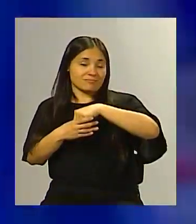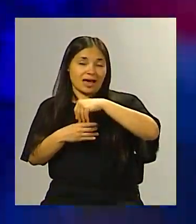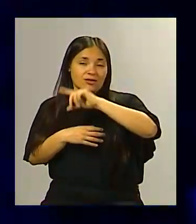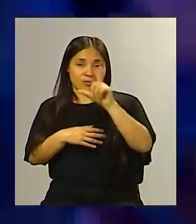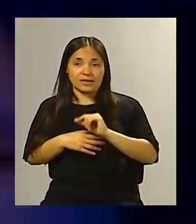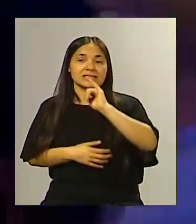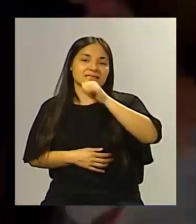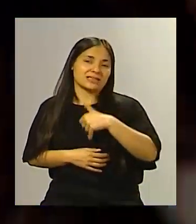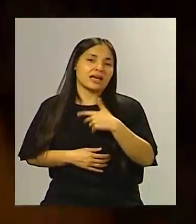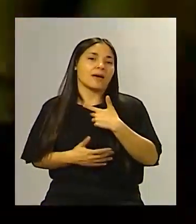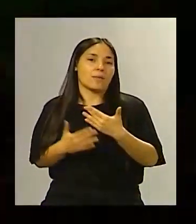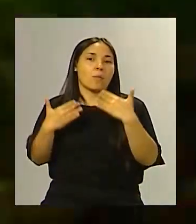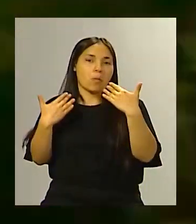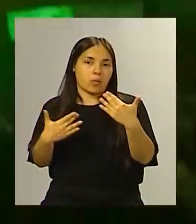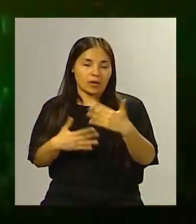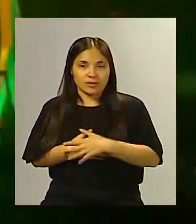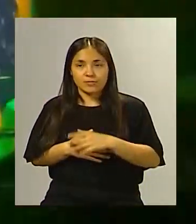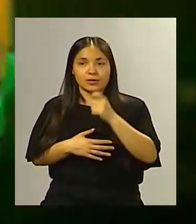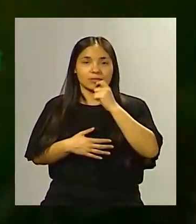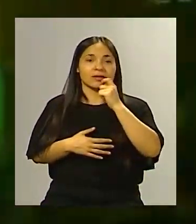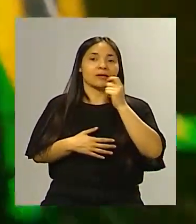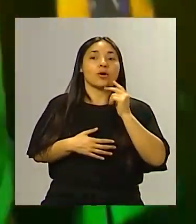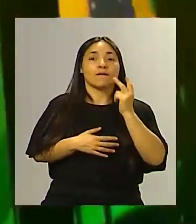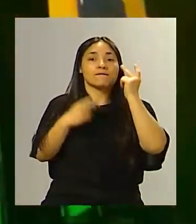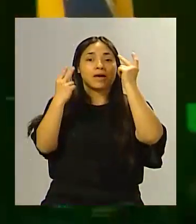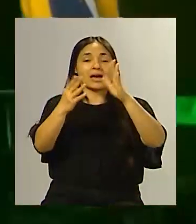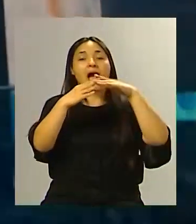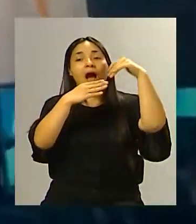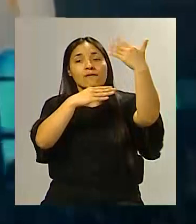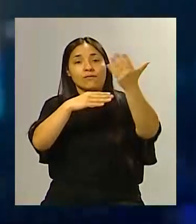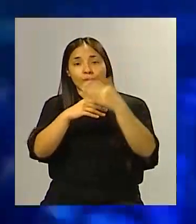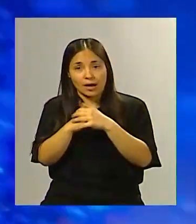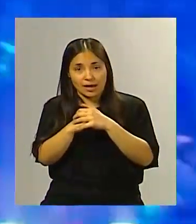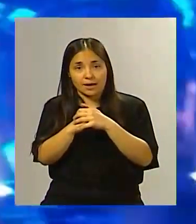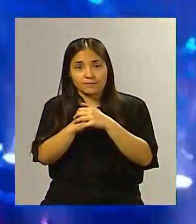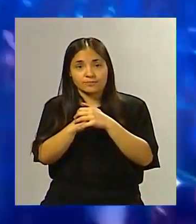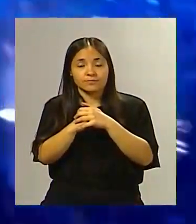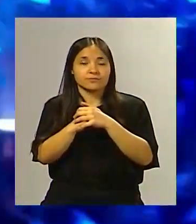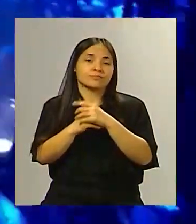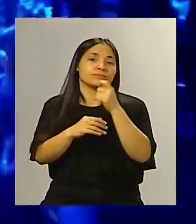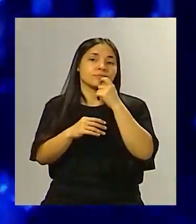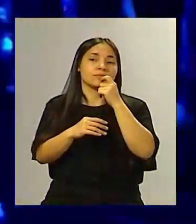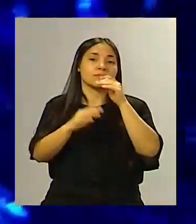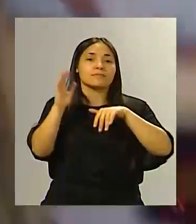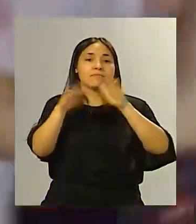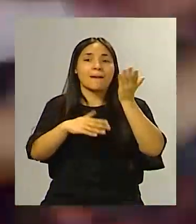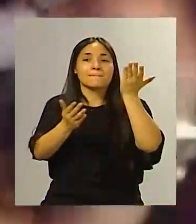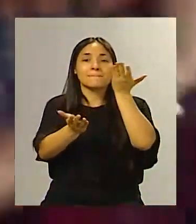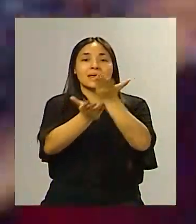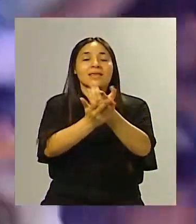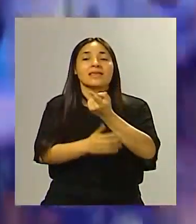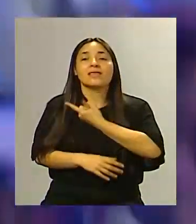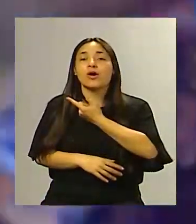una posibilidad un poco más amplia, pero si vos querés un viaje internacional, es uno de los puntos que se solicitaba en algún momento, que